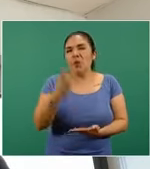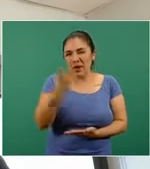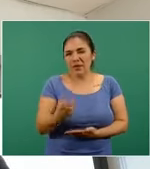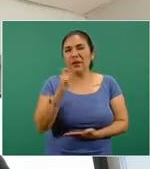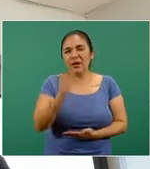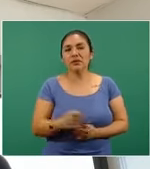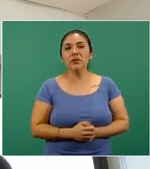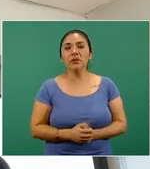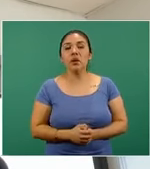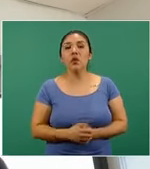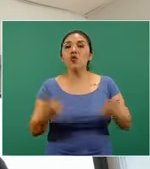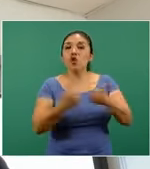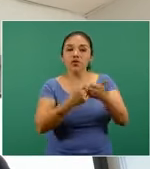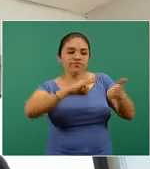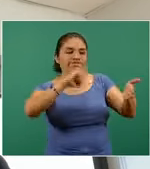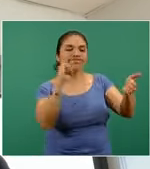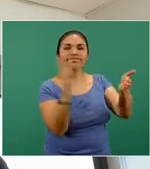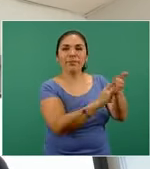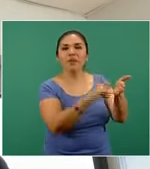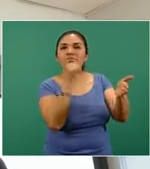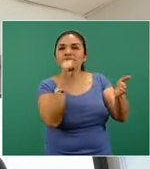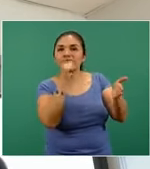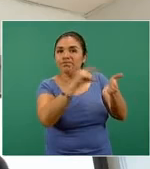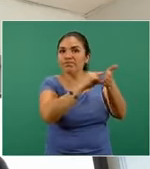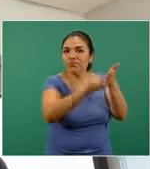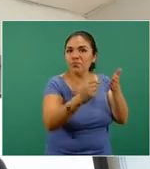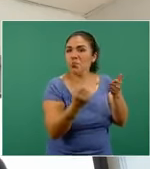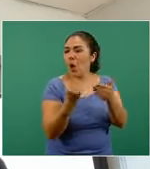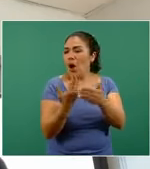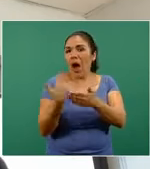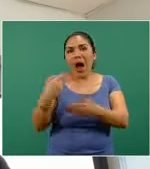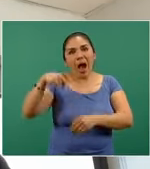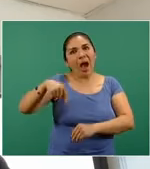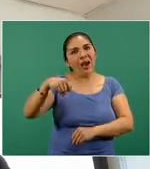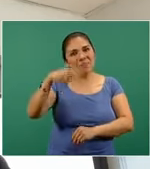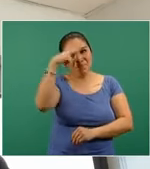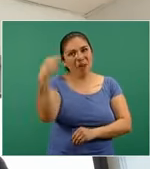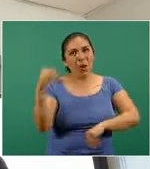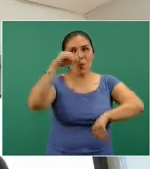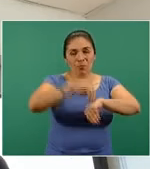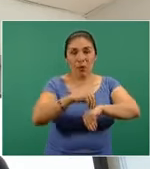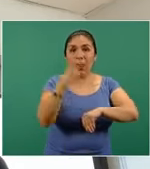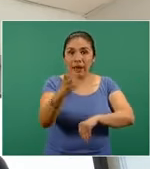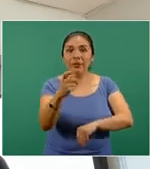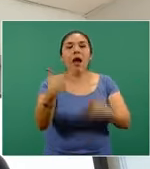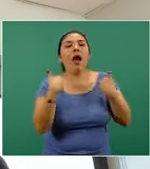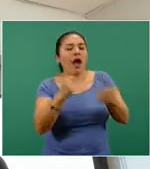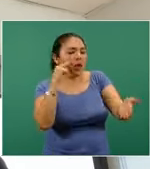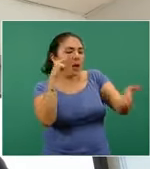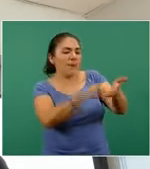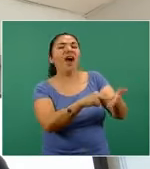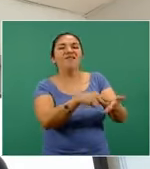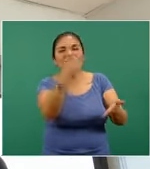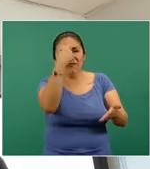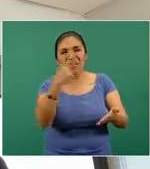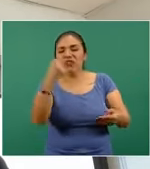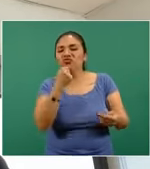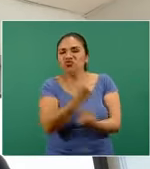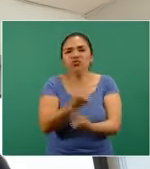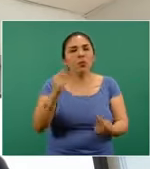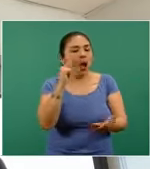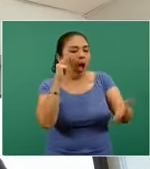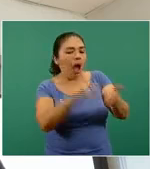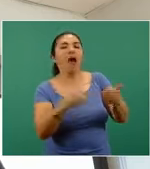medidas es el etiquetado nutricional, recién implementado en México, el cual es entendido fácilmente por los niños y